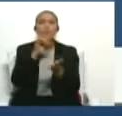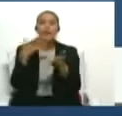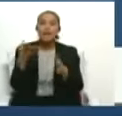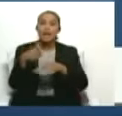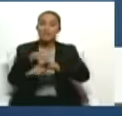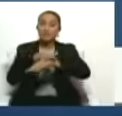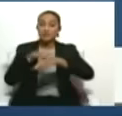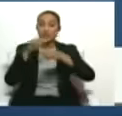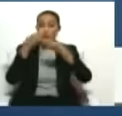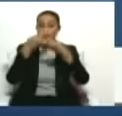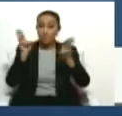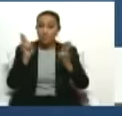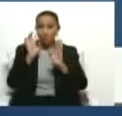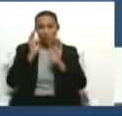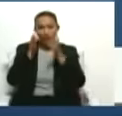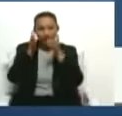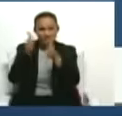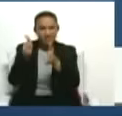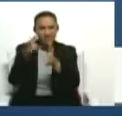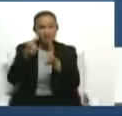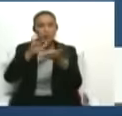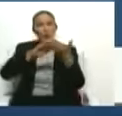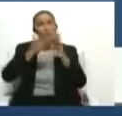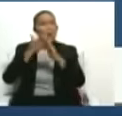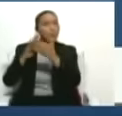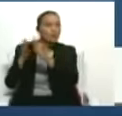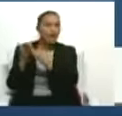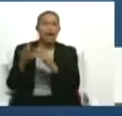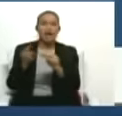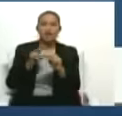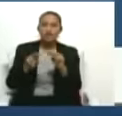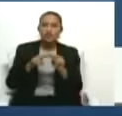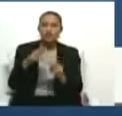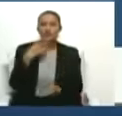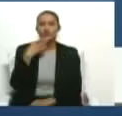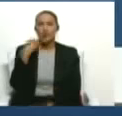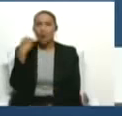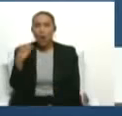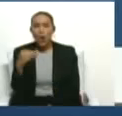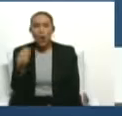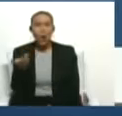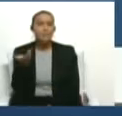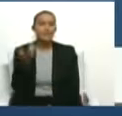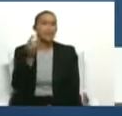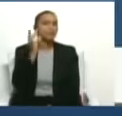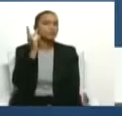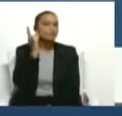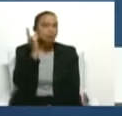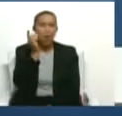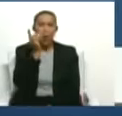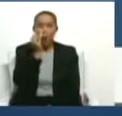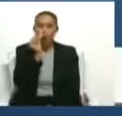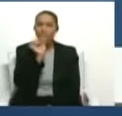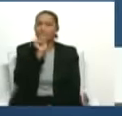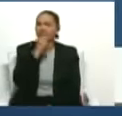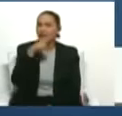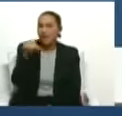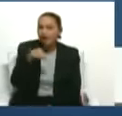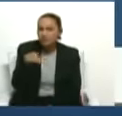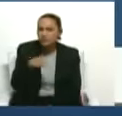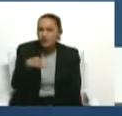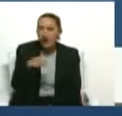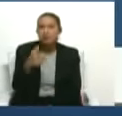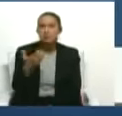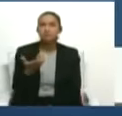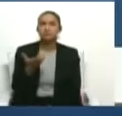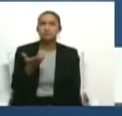programas de acción en defensa de niños, niñas, adolescentes, ancianos, jóvenes, mujeres de nuestro pueblo, así